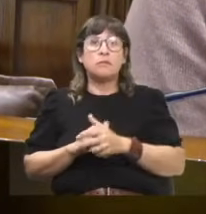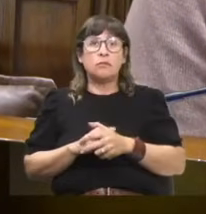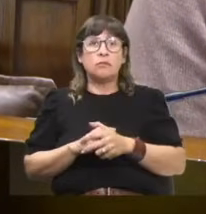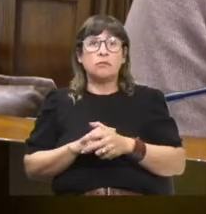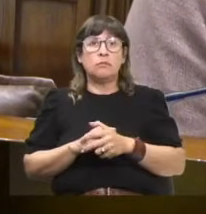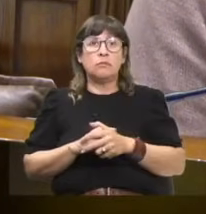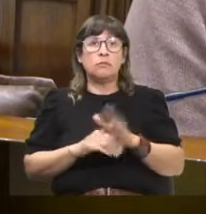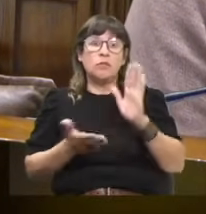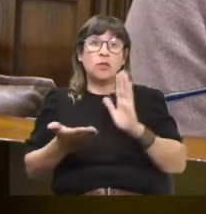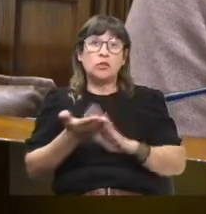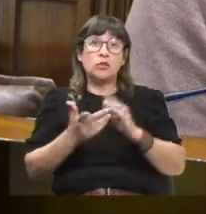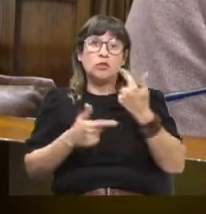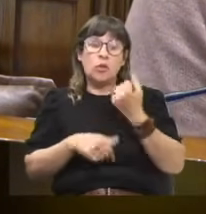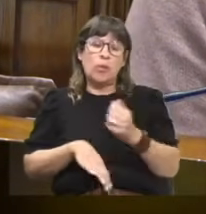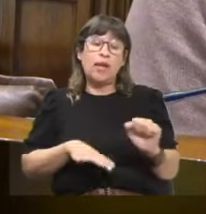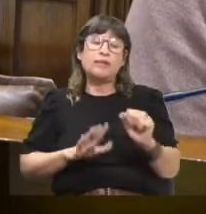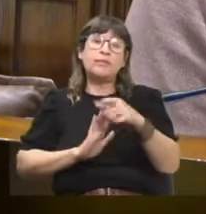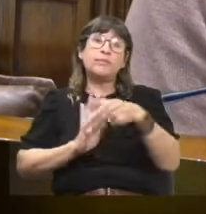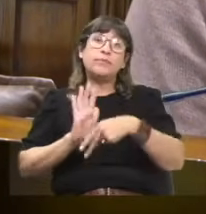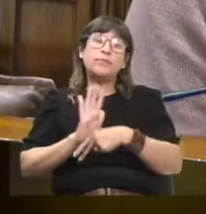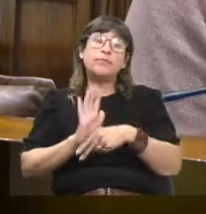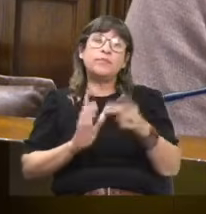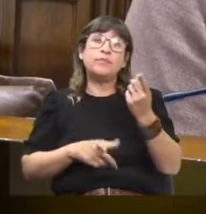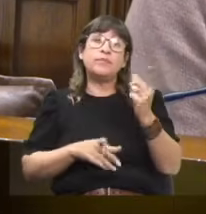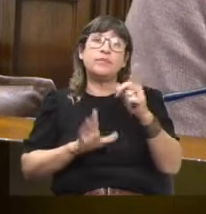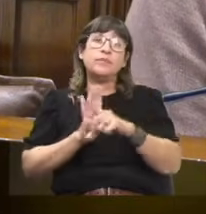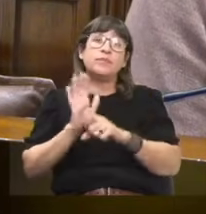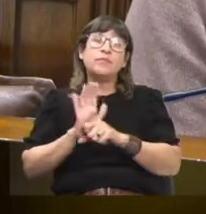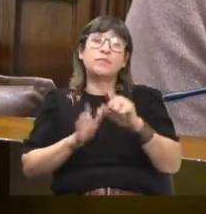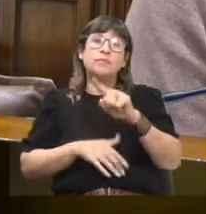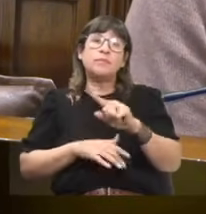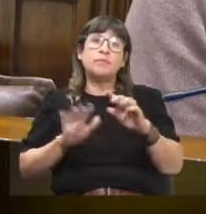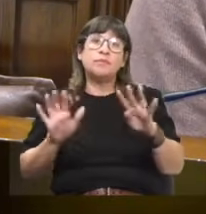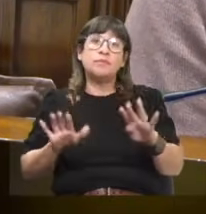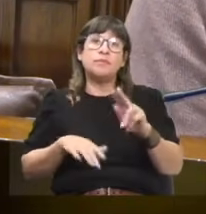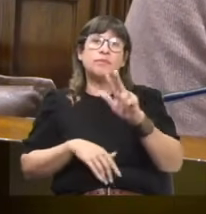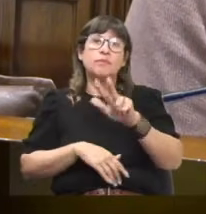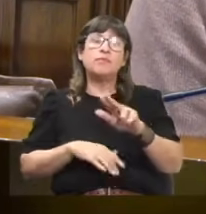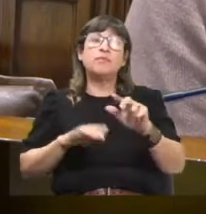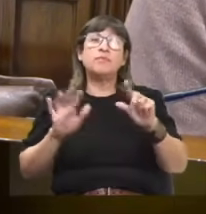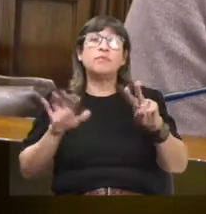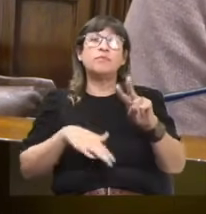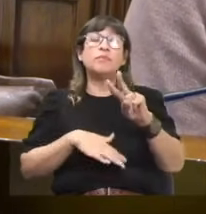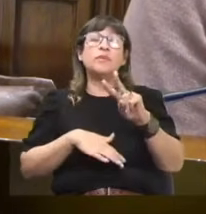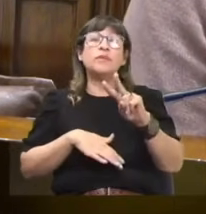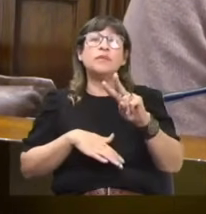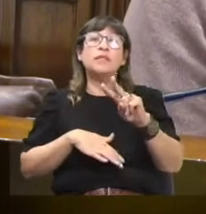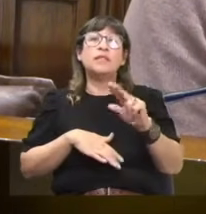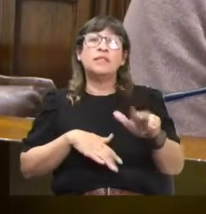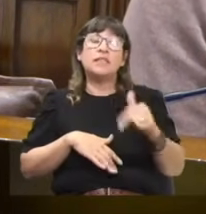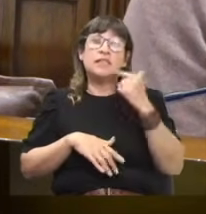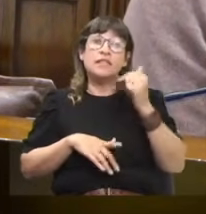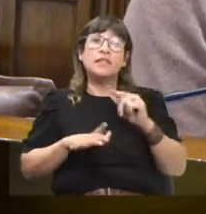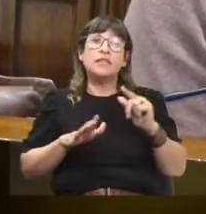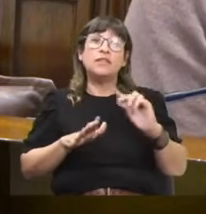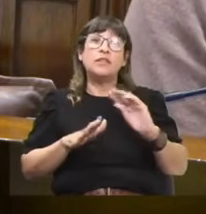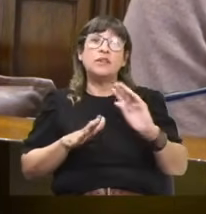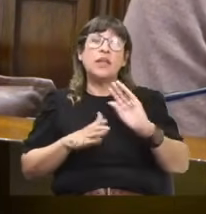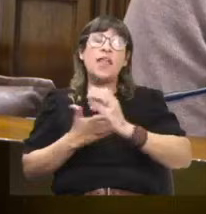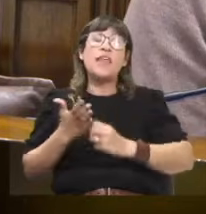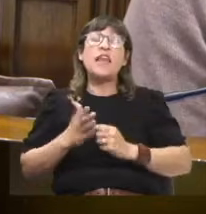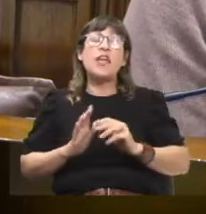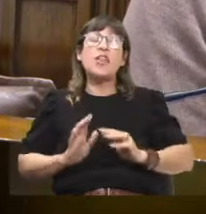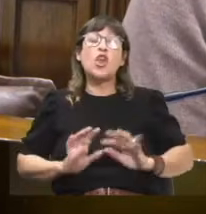En cuanto a la violación de las normas consagradas en la Ley 19.823, presidente del Código de la Función